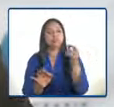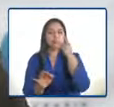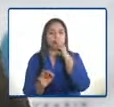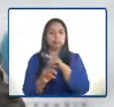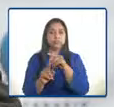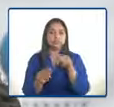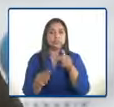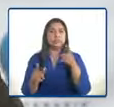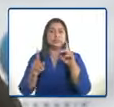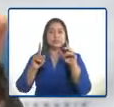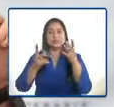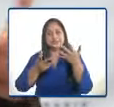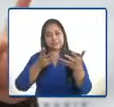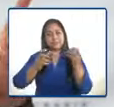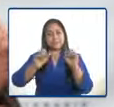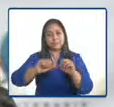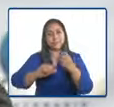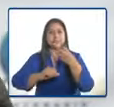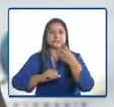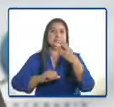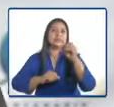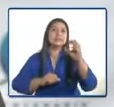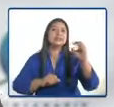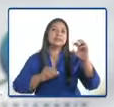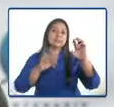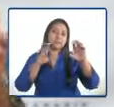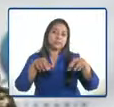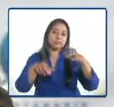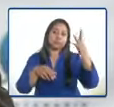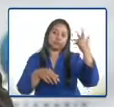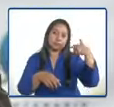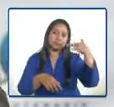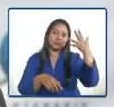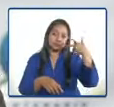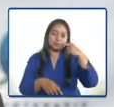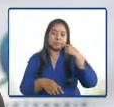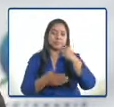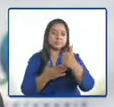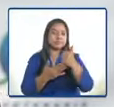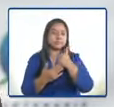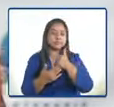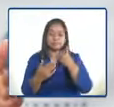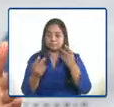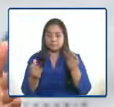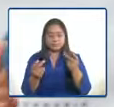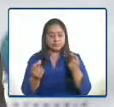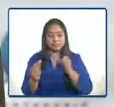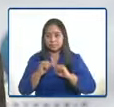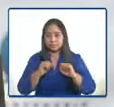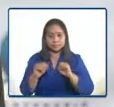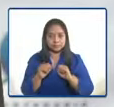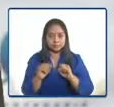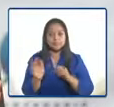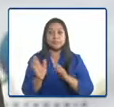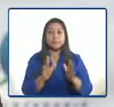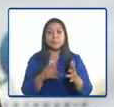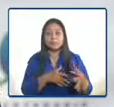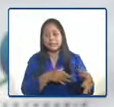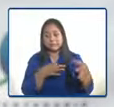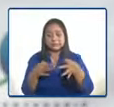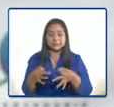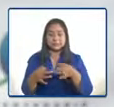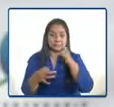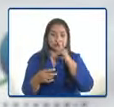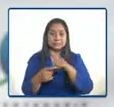ese posible 300 personas por día, y eso nos ayuda a nosotros a trabajar. Por eso es que para alargarlo estamos trabajando